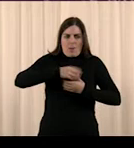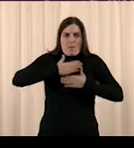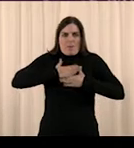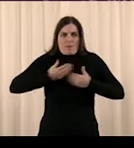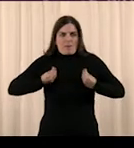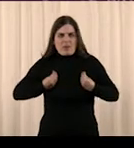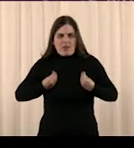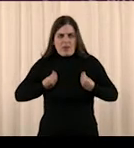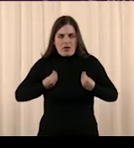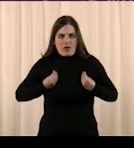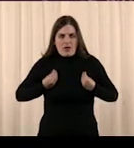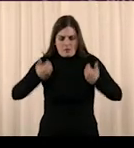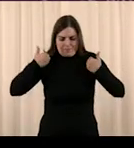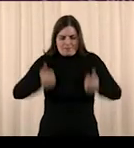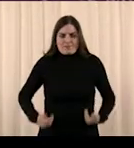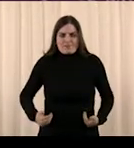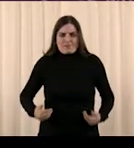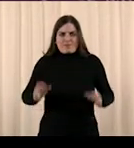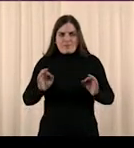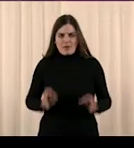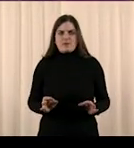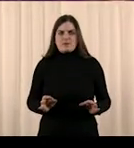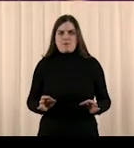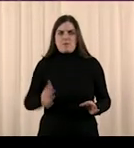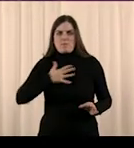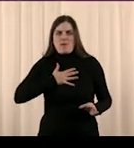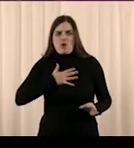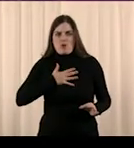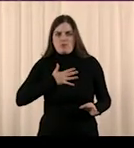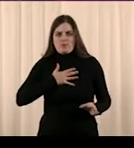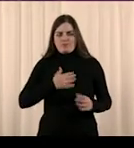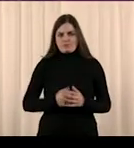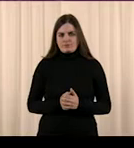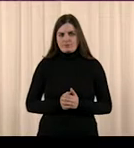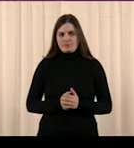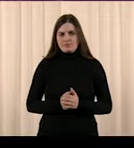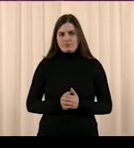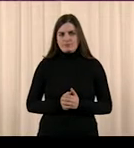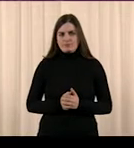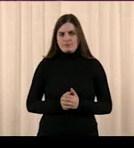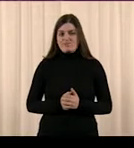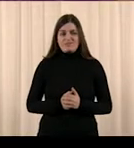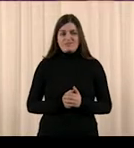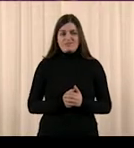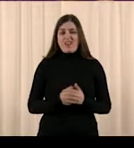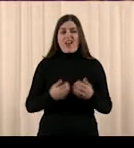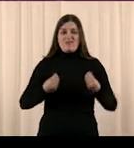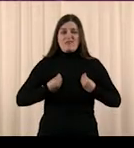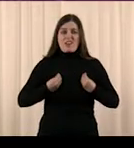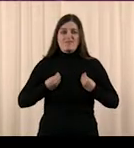your existence. Es tu existencia. Things have become so complicated. Las cosas se han vuelto tan